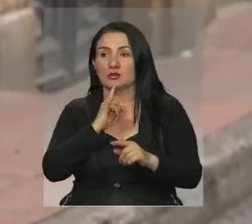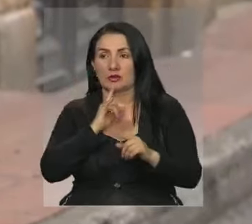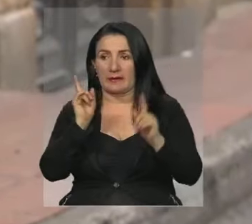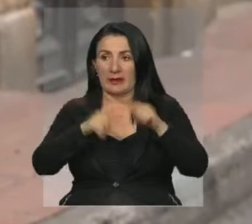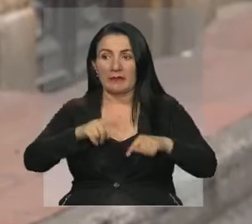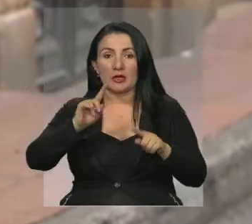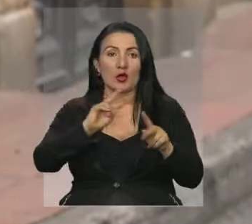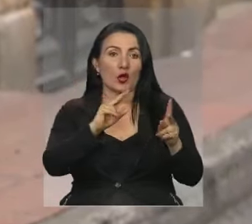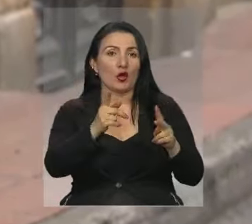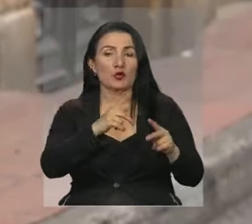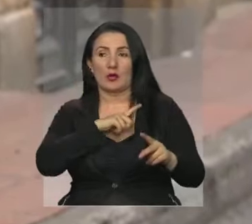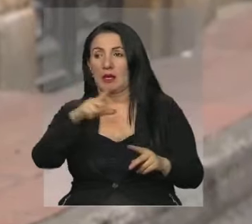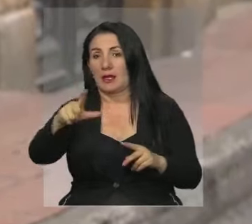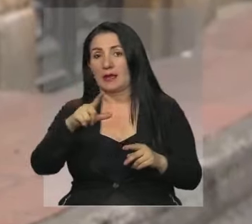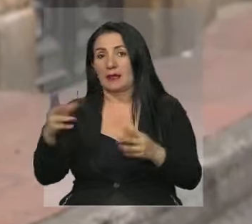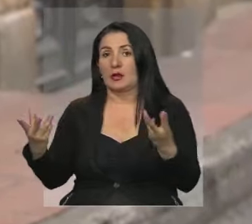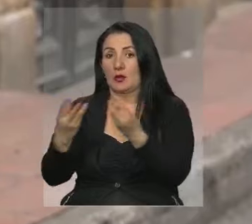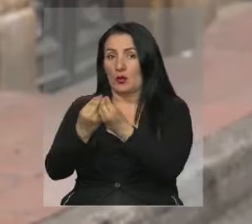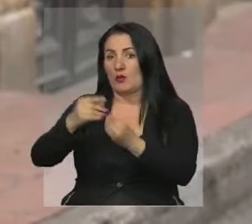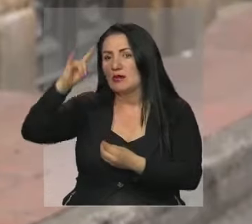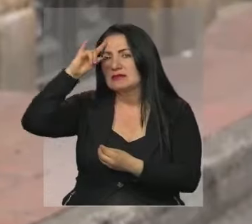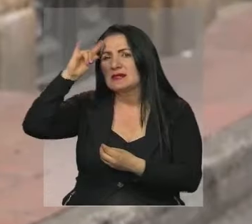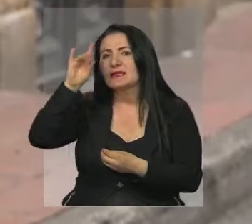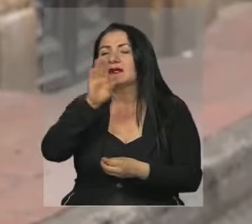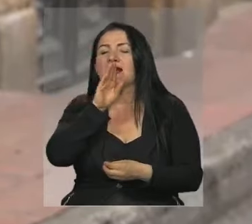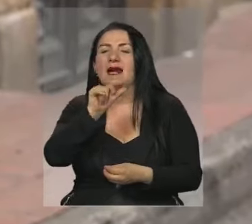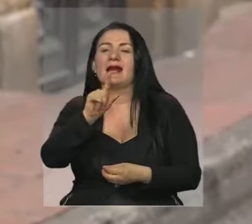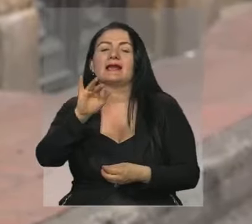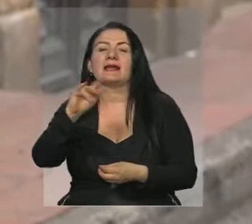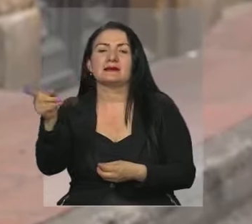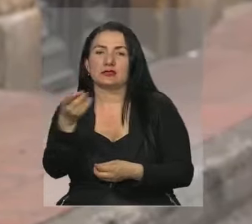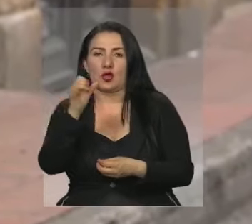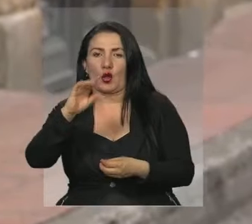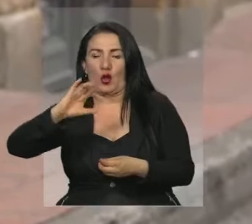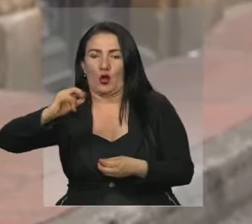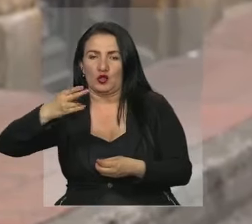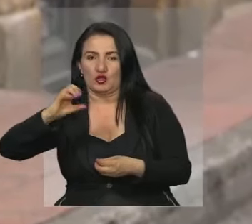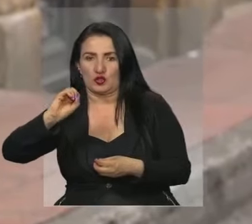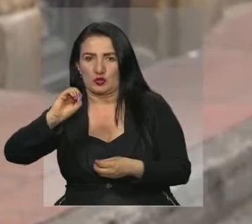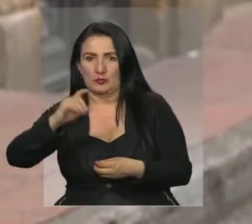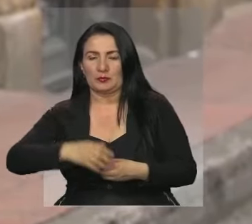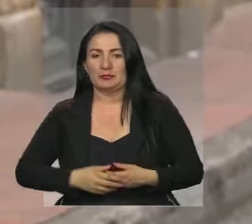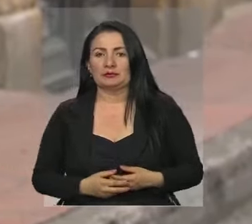cayó otro de los líderes de la banda Satanás, alias Gocho, quien era el jefe de sicarios de este grupo criminal.